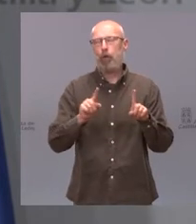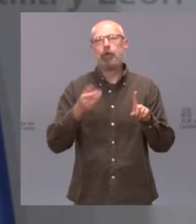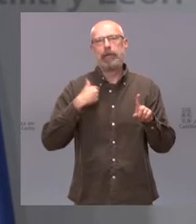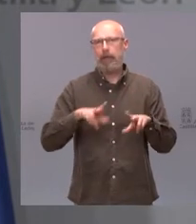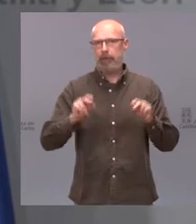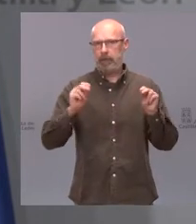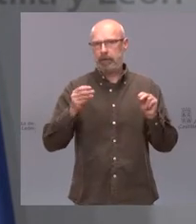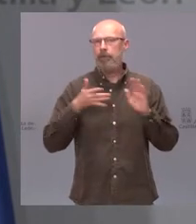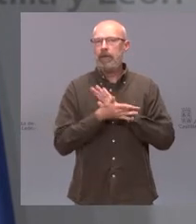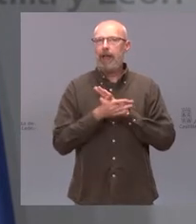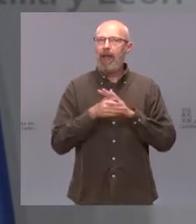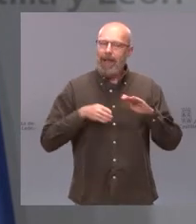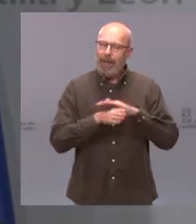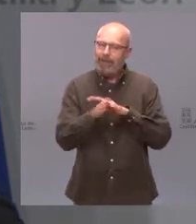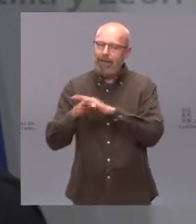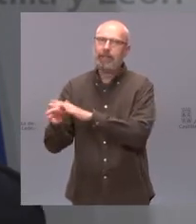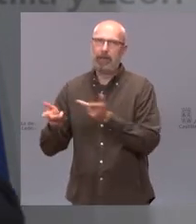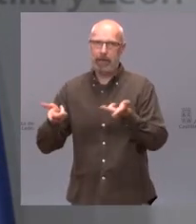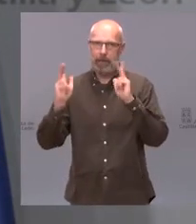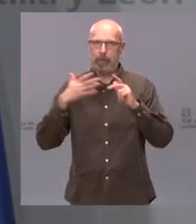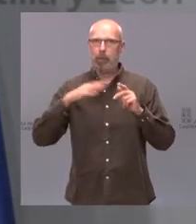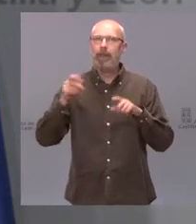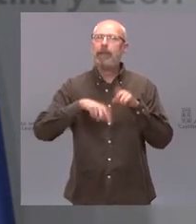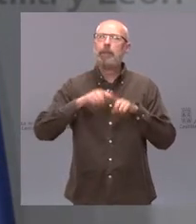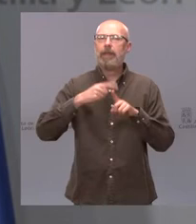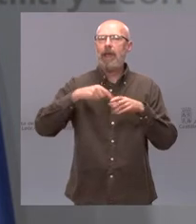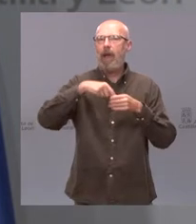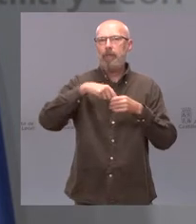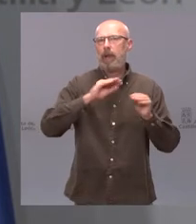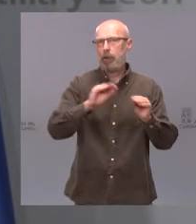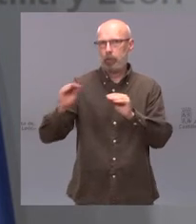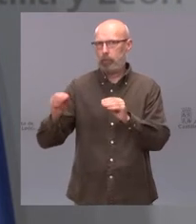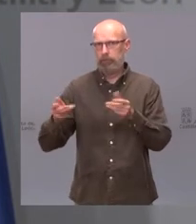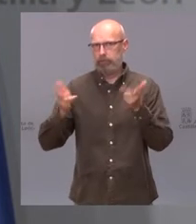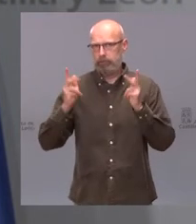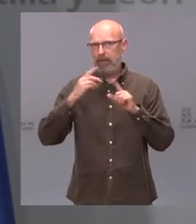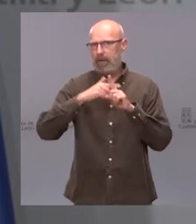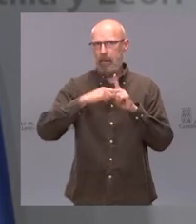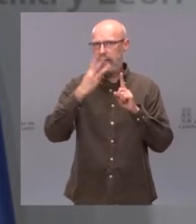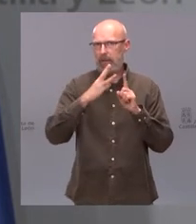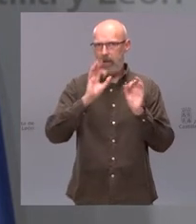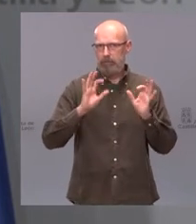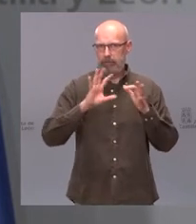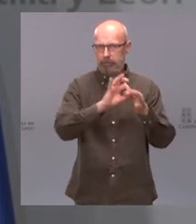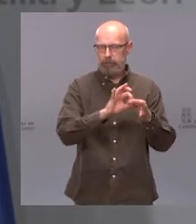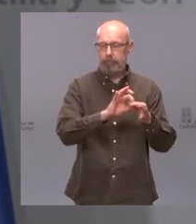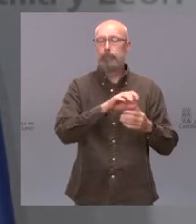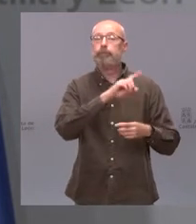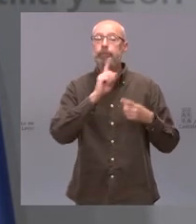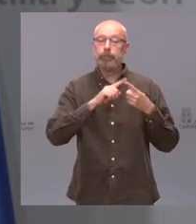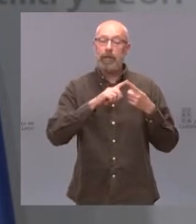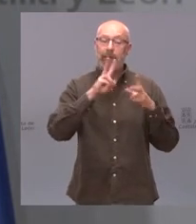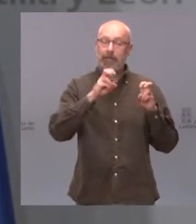interior a lo que corresponde en aforo al nivel 3. Y sobre el asunto de la inseguridad,